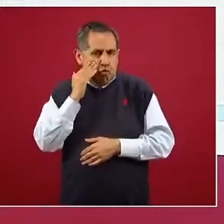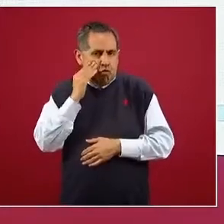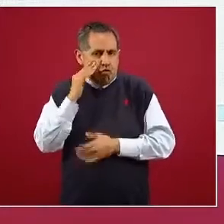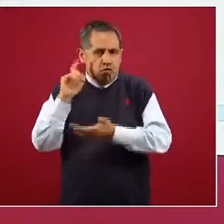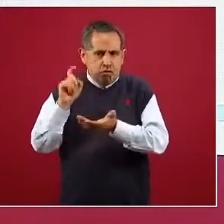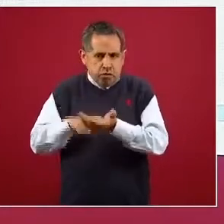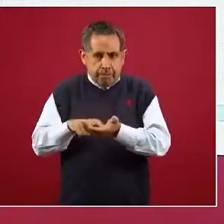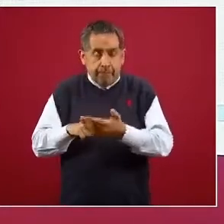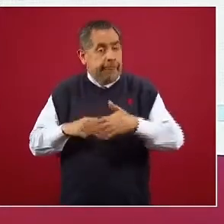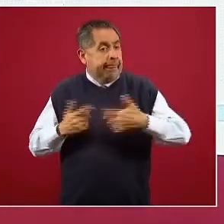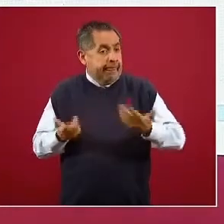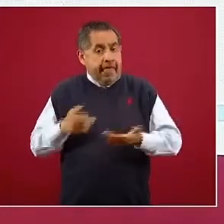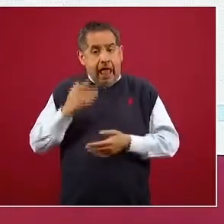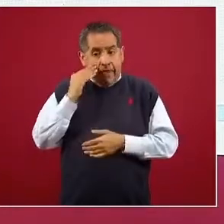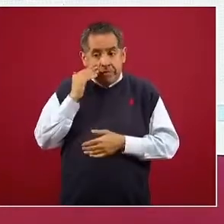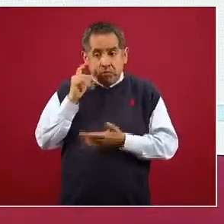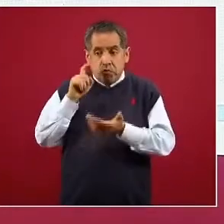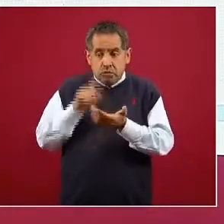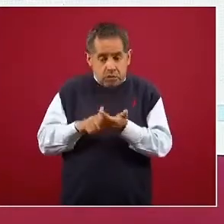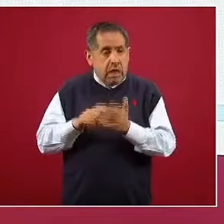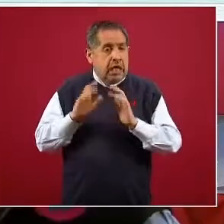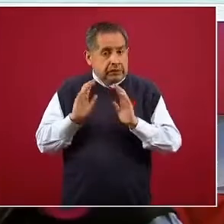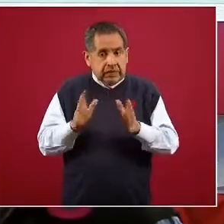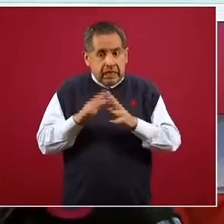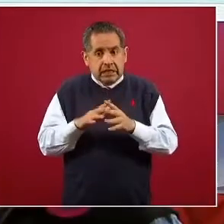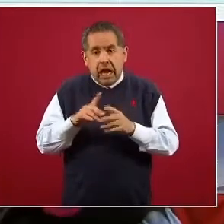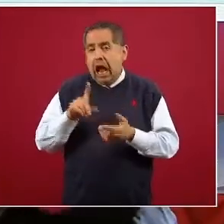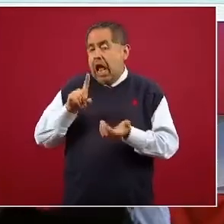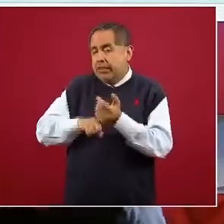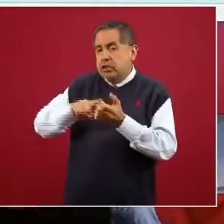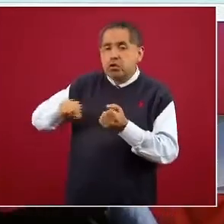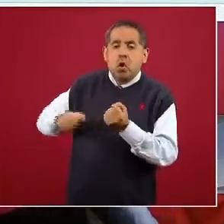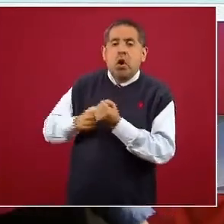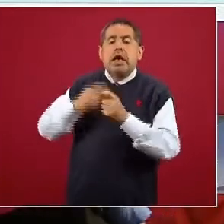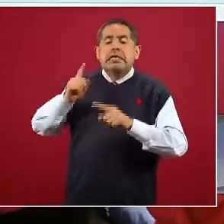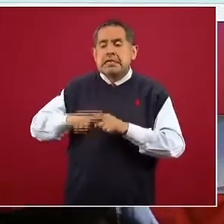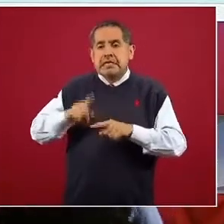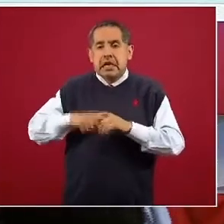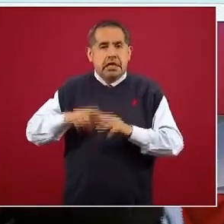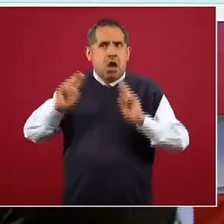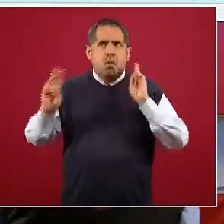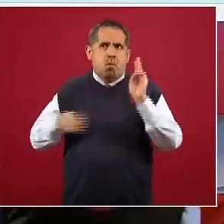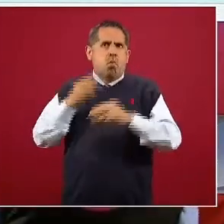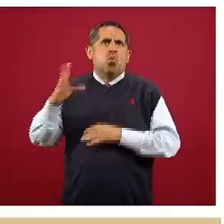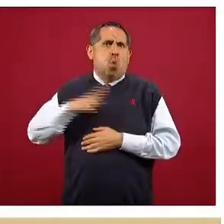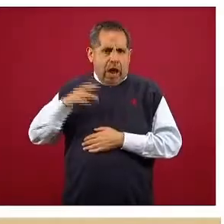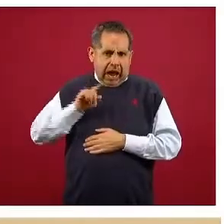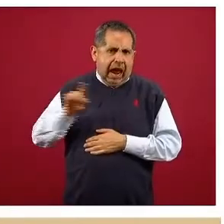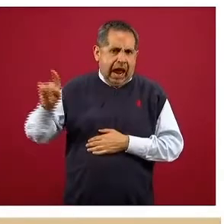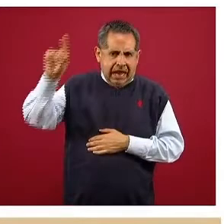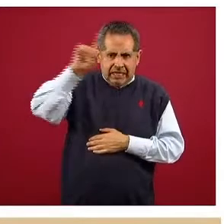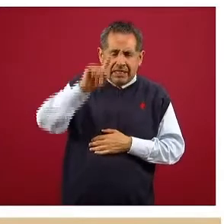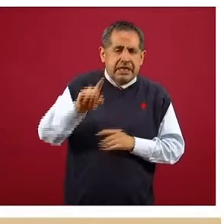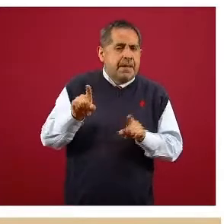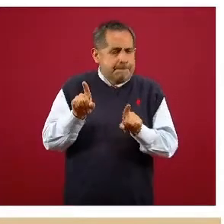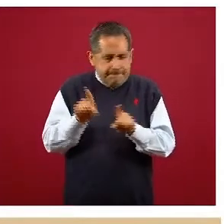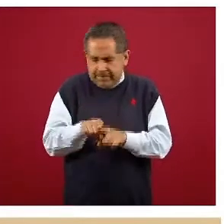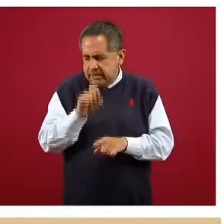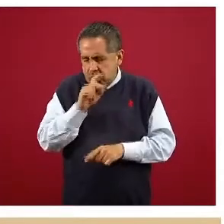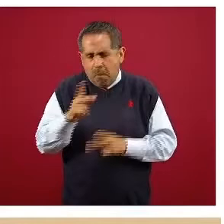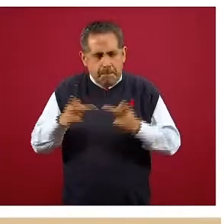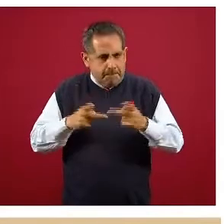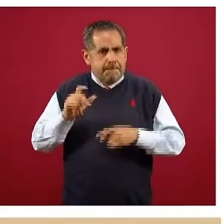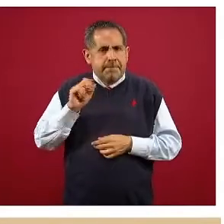y que esta aplicación de Facebook ya está respaldada también por una experiencia mundial en lo referente a esta